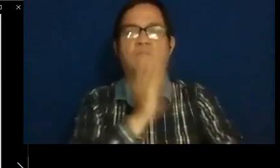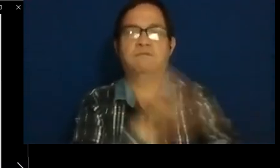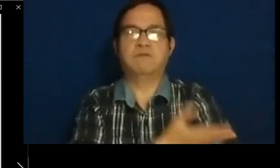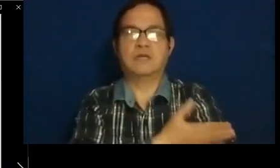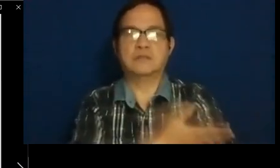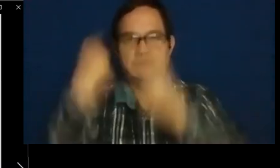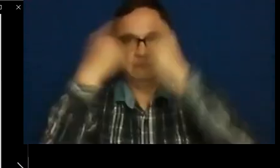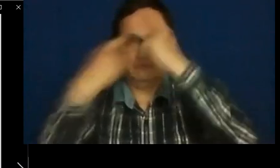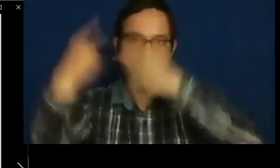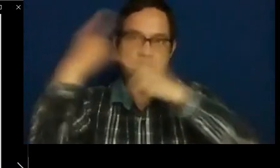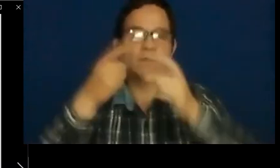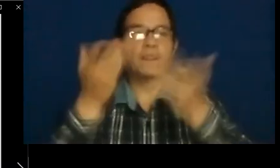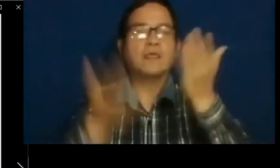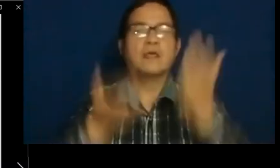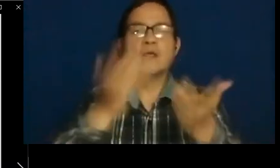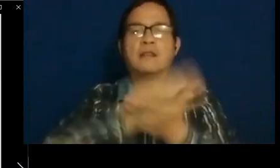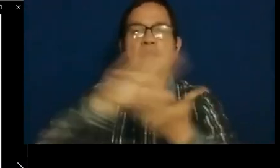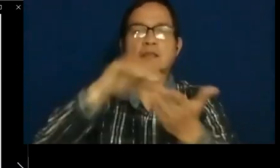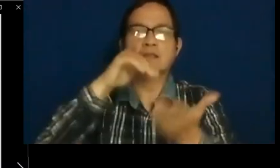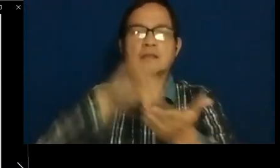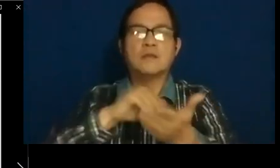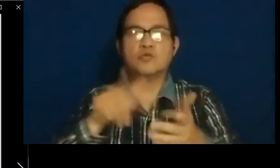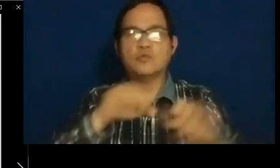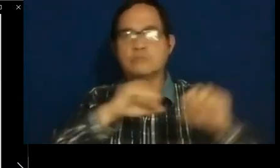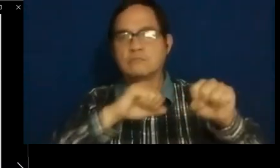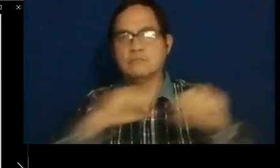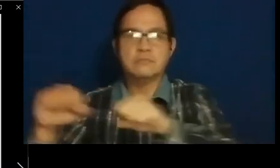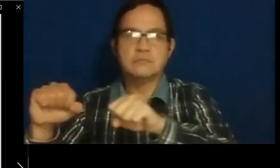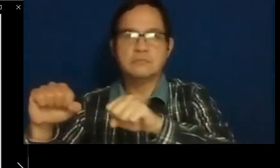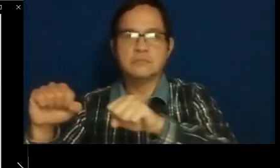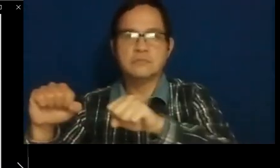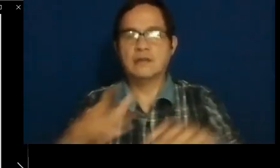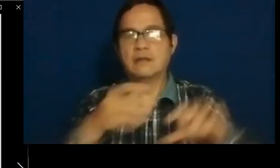voy a analizar está en el sentido del movimiento, en el